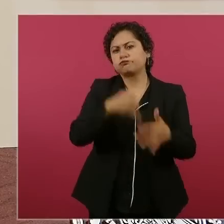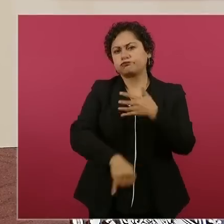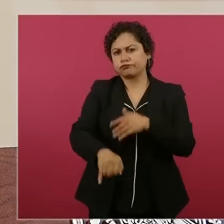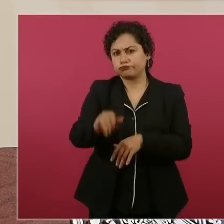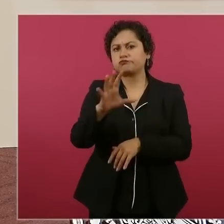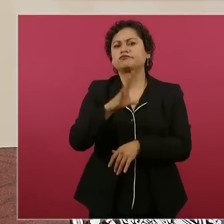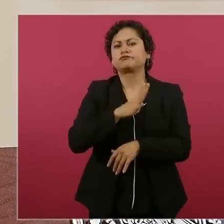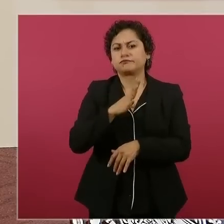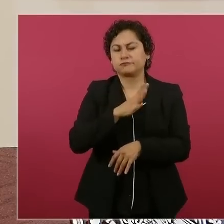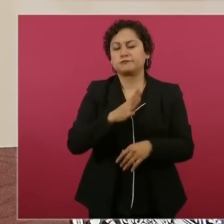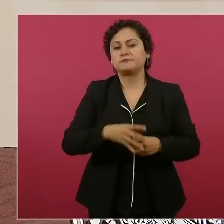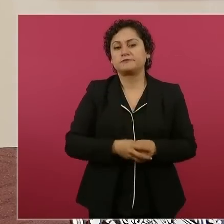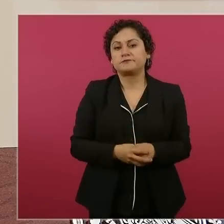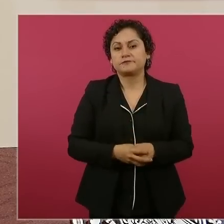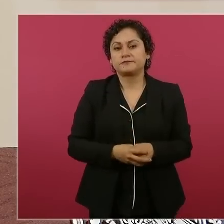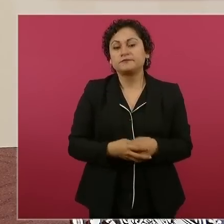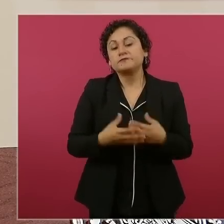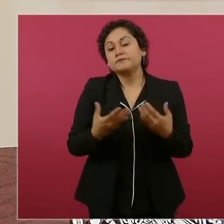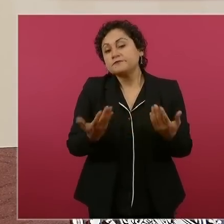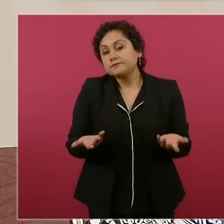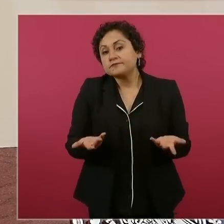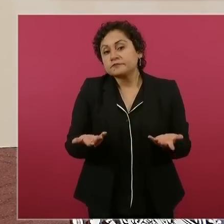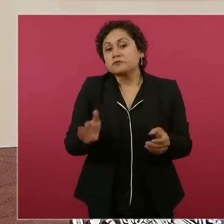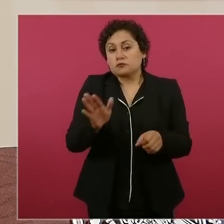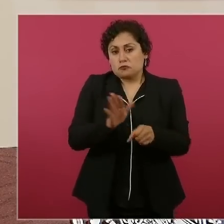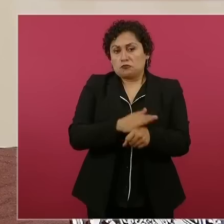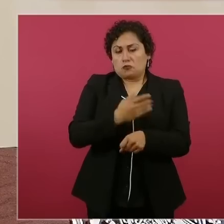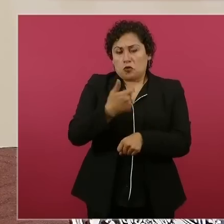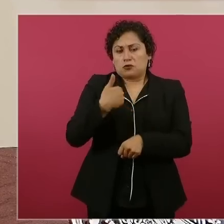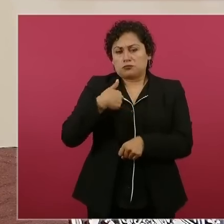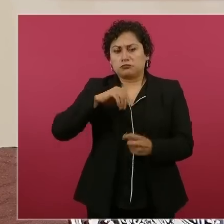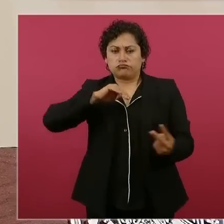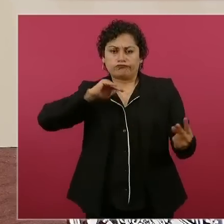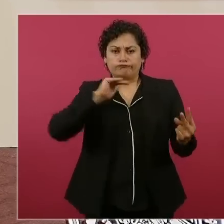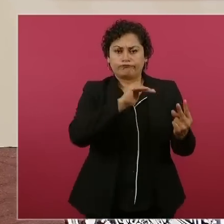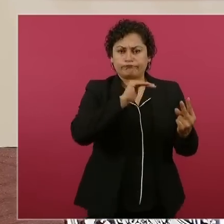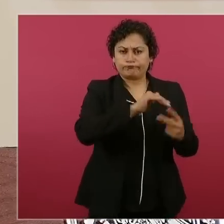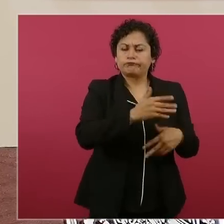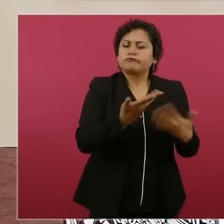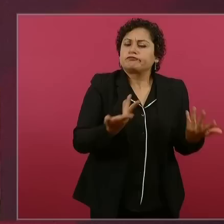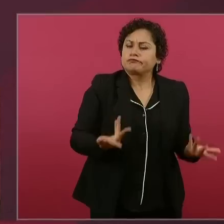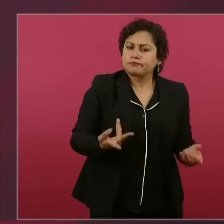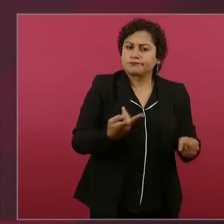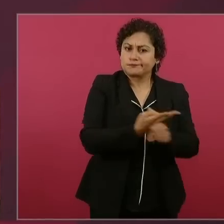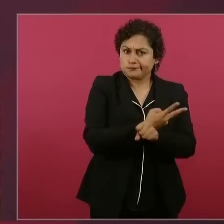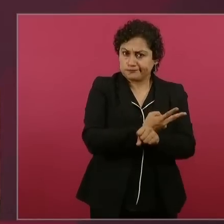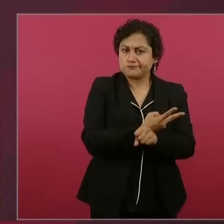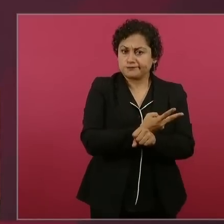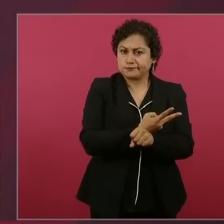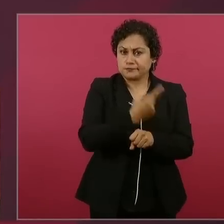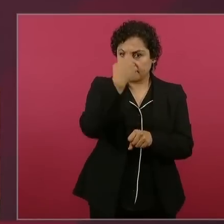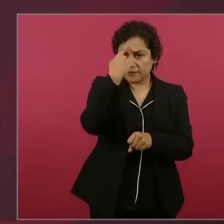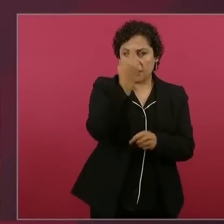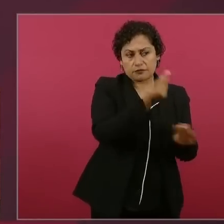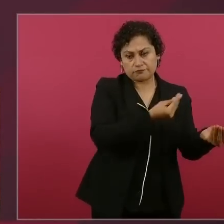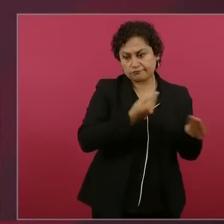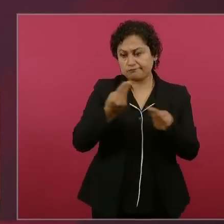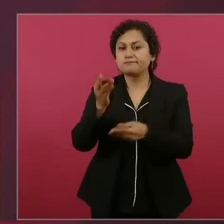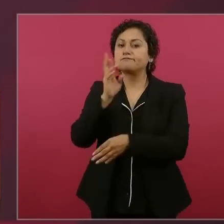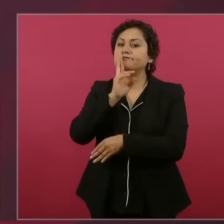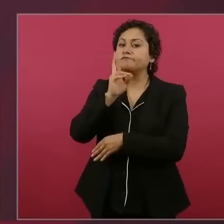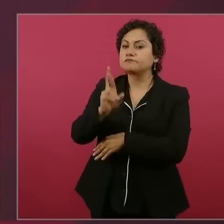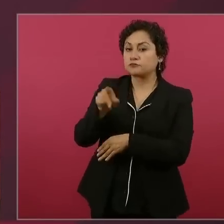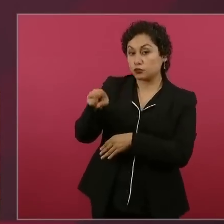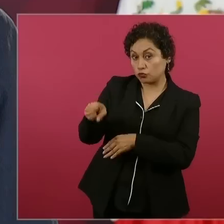de modo que les voy a insistir a ellos para que haya una respuesta a